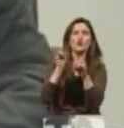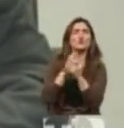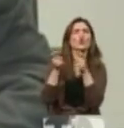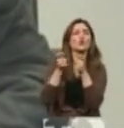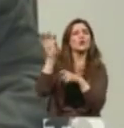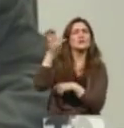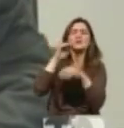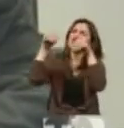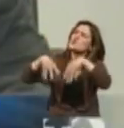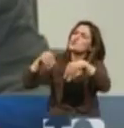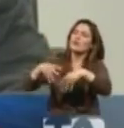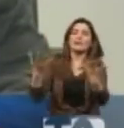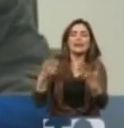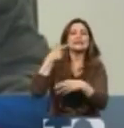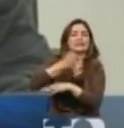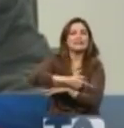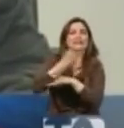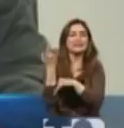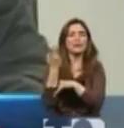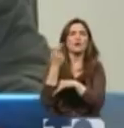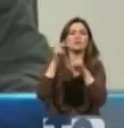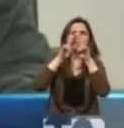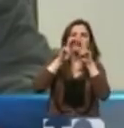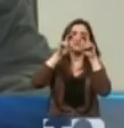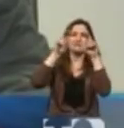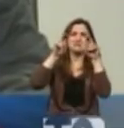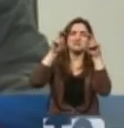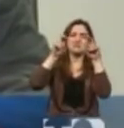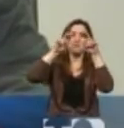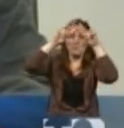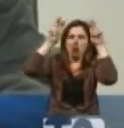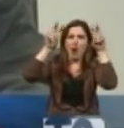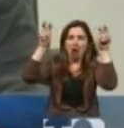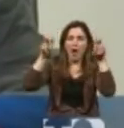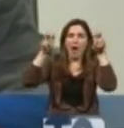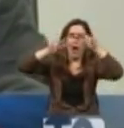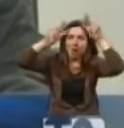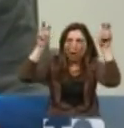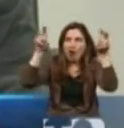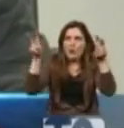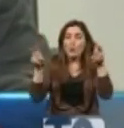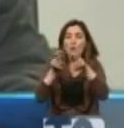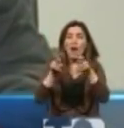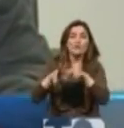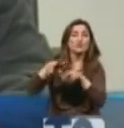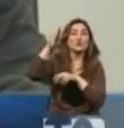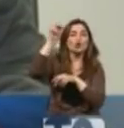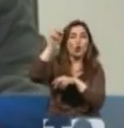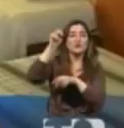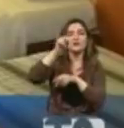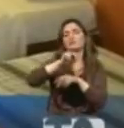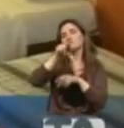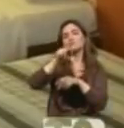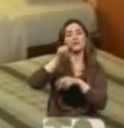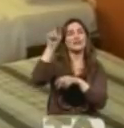próximos días se espera un incremento paulatino en la nubosidad, con precipitaciones principalmente hacia el norte e interior norte de la región litoral.